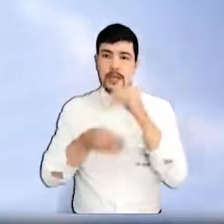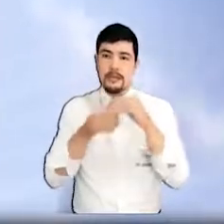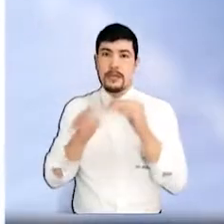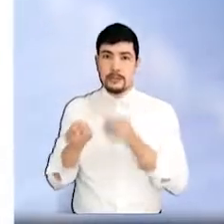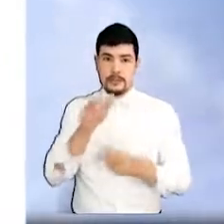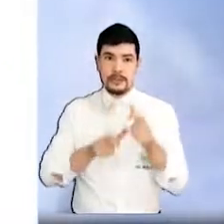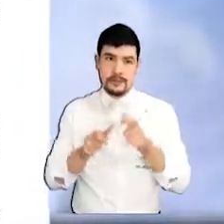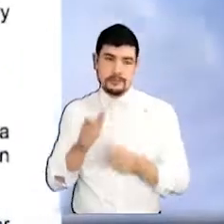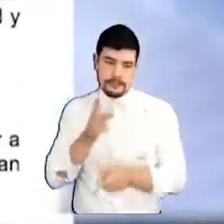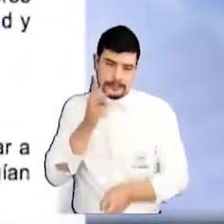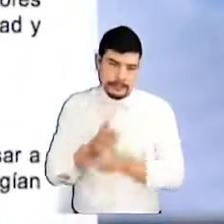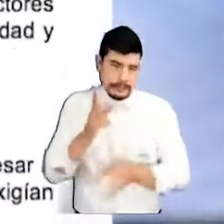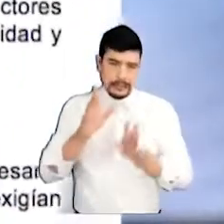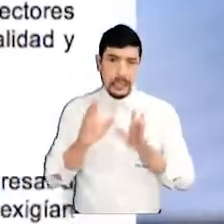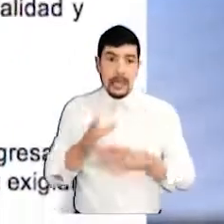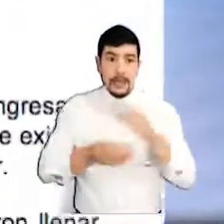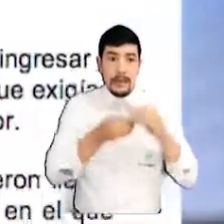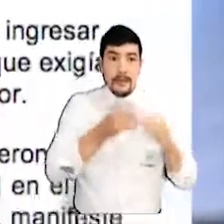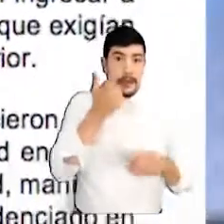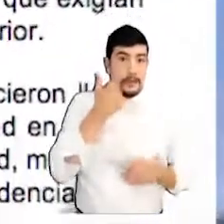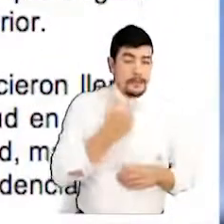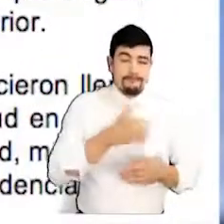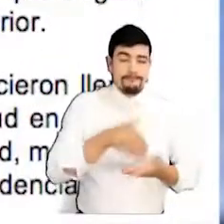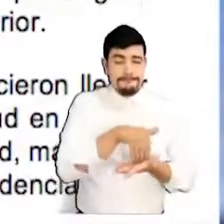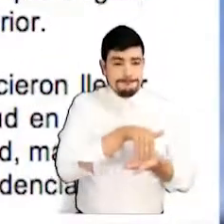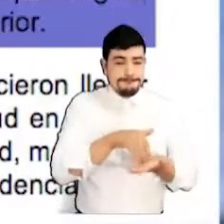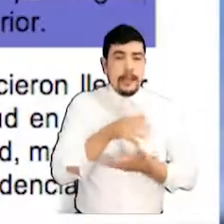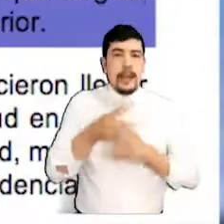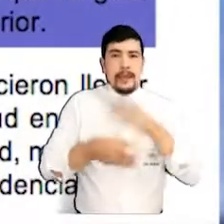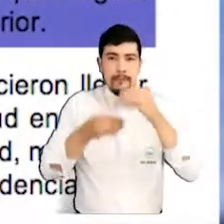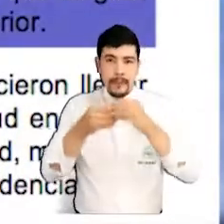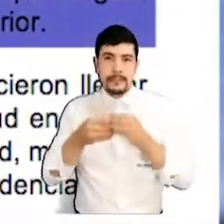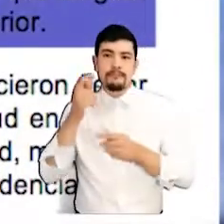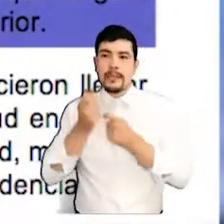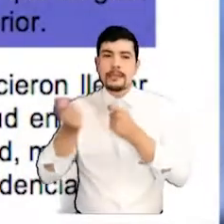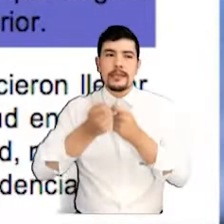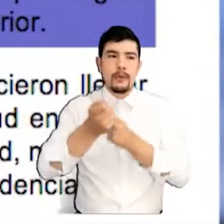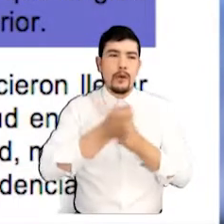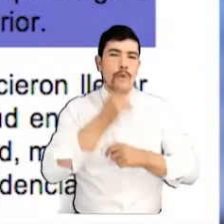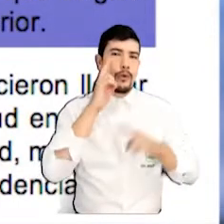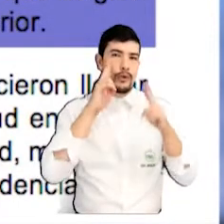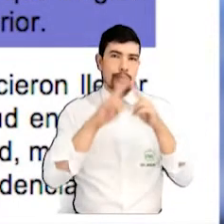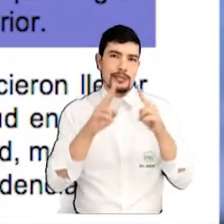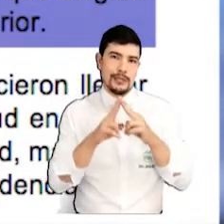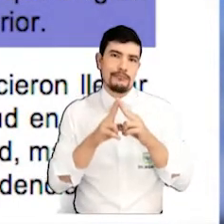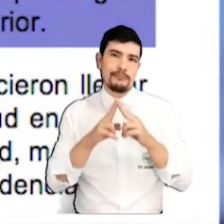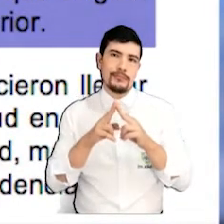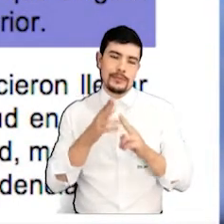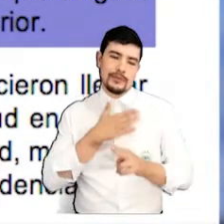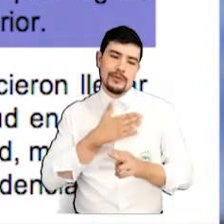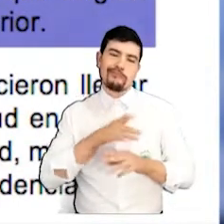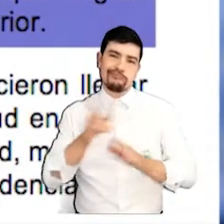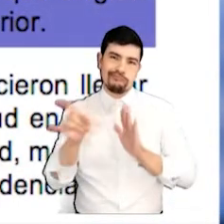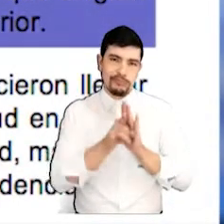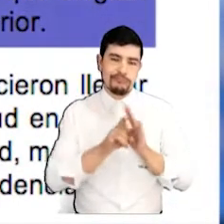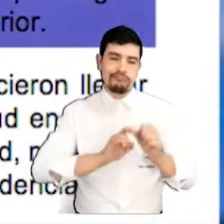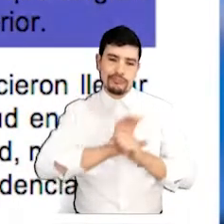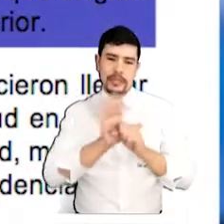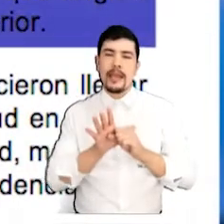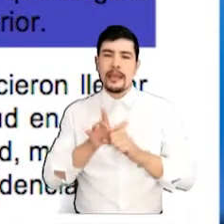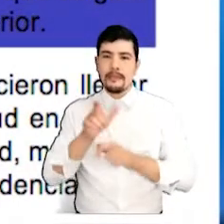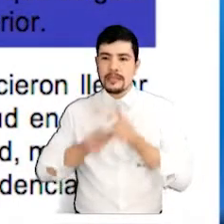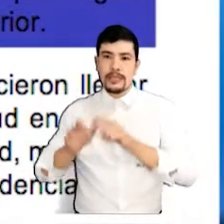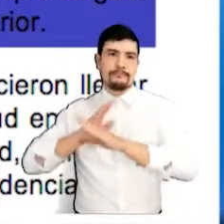enviado al presidente Iván Duque, la ex señorita Santander resalta que el 13 de marzo, día que llegó proveniente de España, cumplió